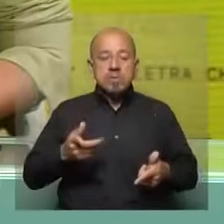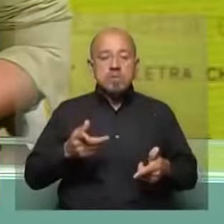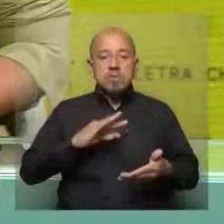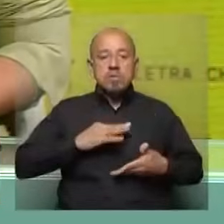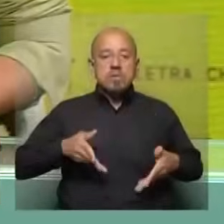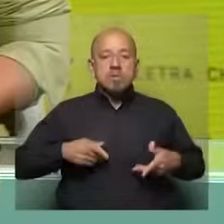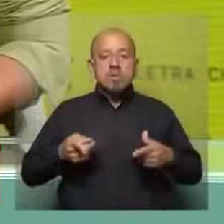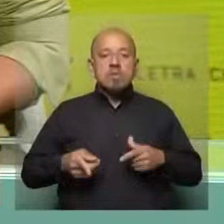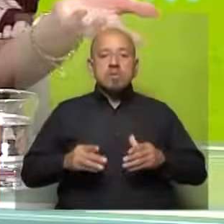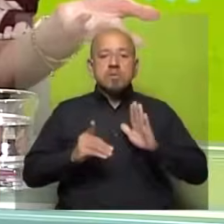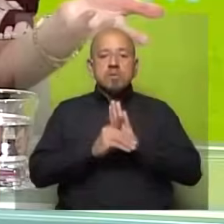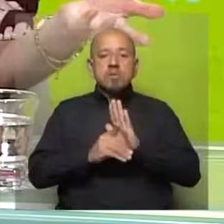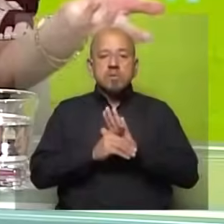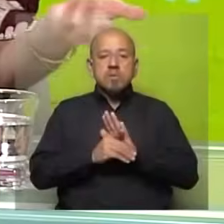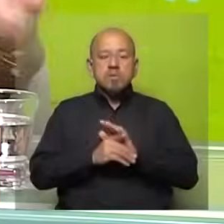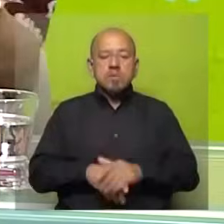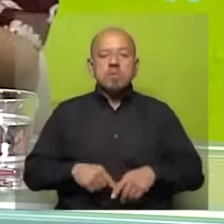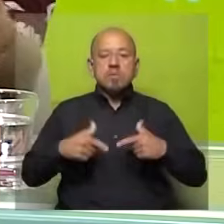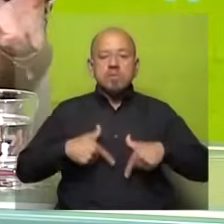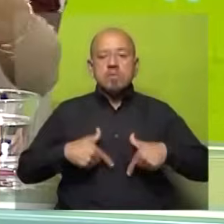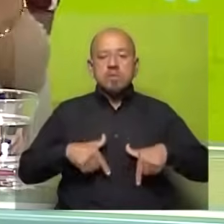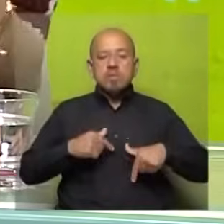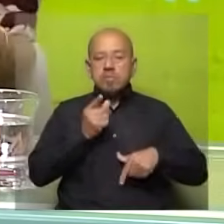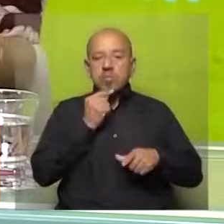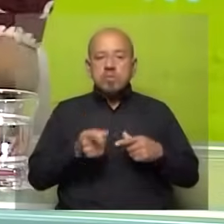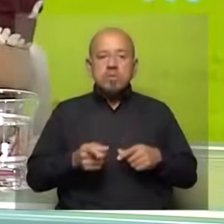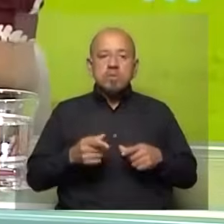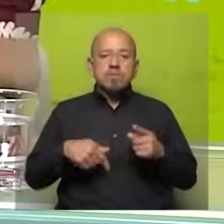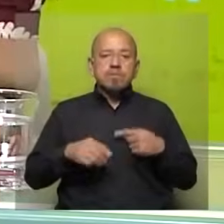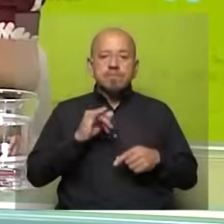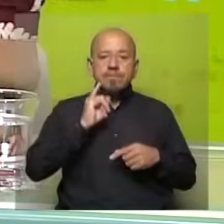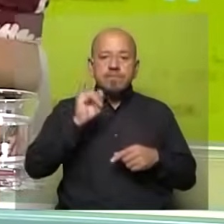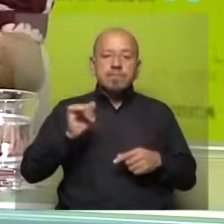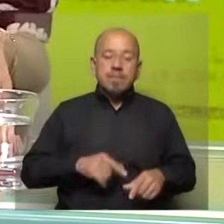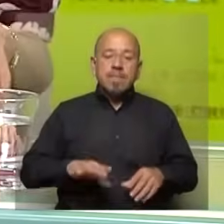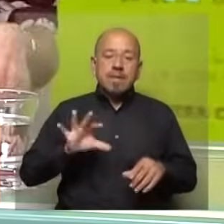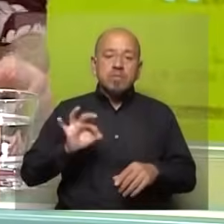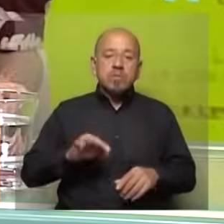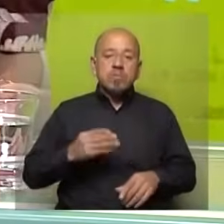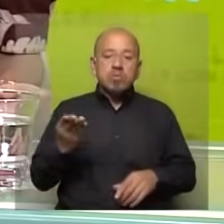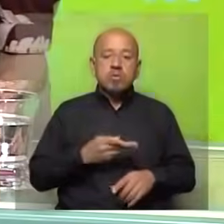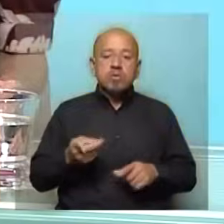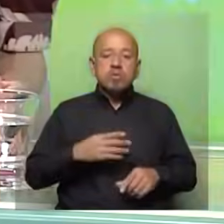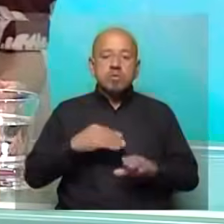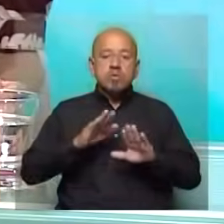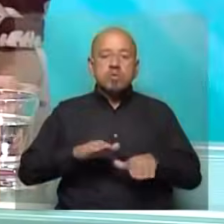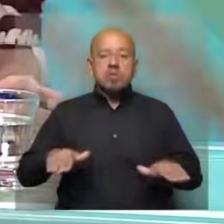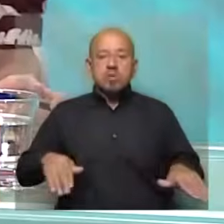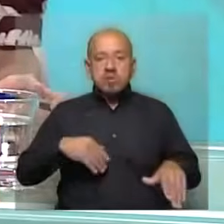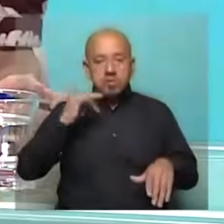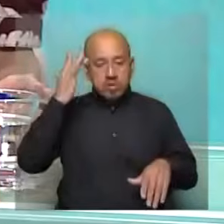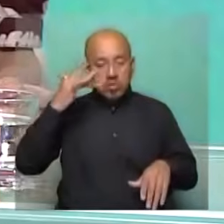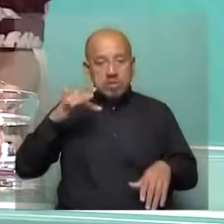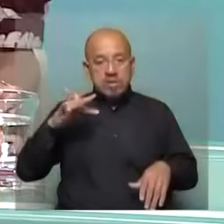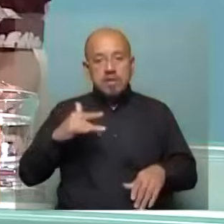cicatrices. En los datos del Ministerio del Interior dice que en la mitad de los casos de las denuncias, en el 50% se detectó la presencia de niñas, niñas y